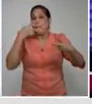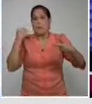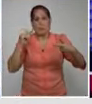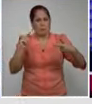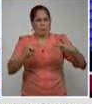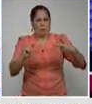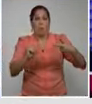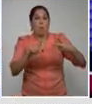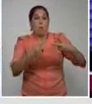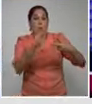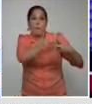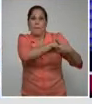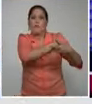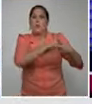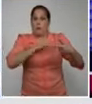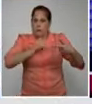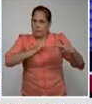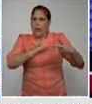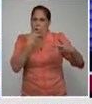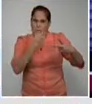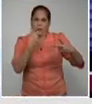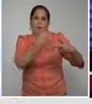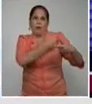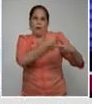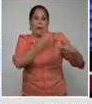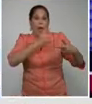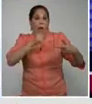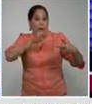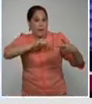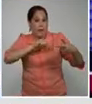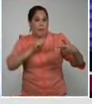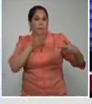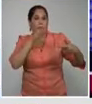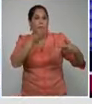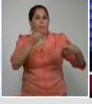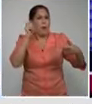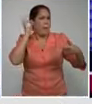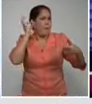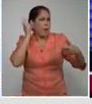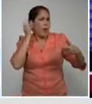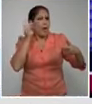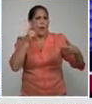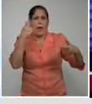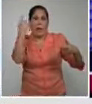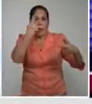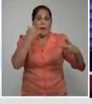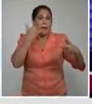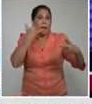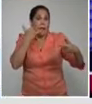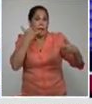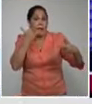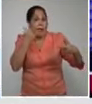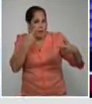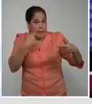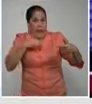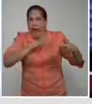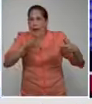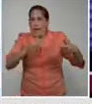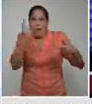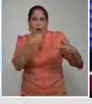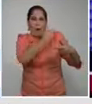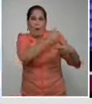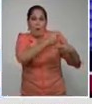Las personas quieren seguir. Ayer yo salía de un vacunatorio y una señora estaba comunicándose por teléfono por las redes y decía, ya hace una hora que me vacuné